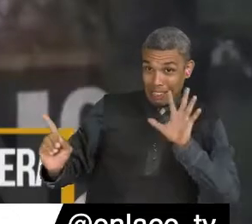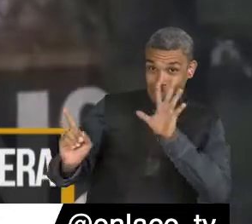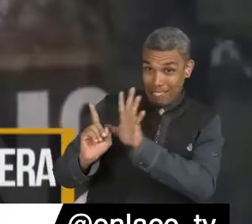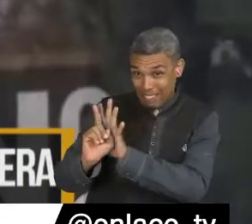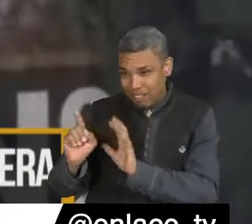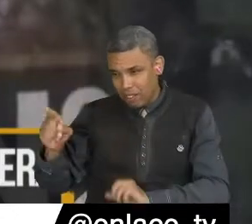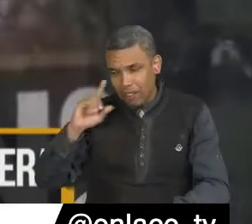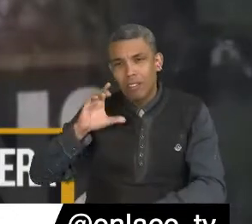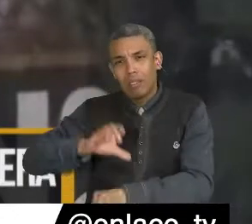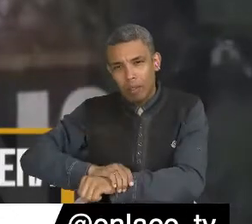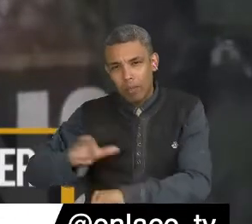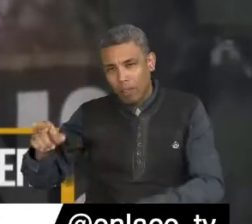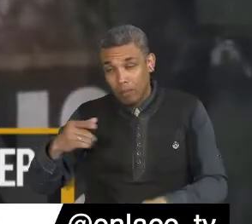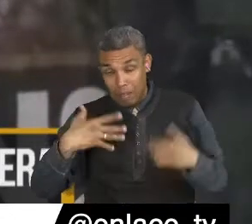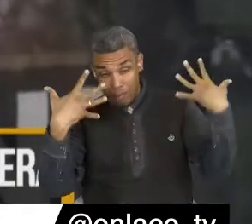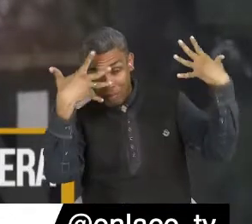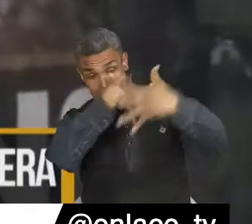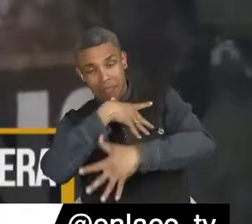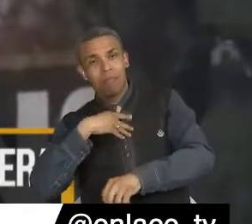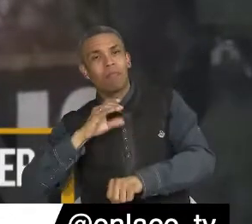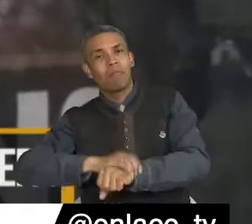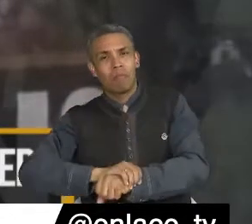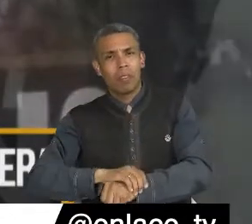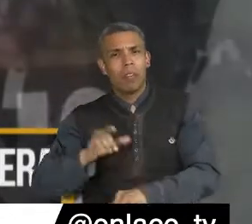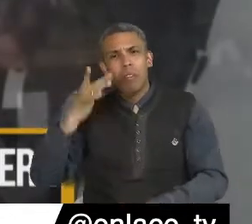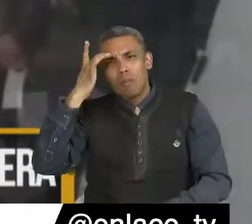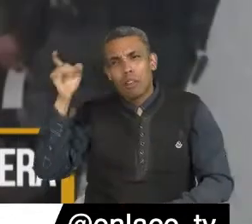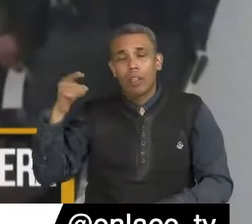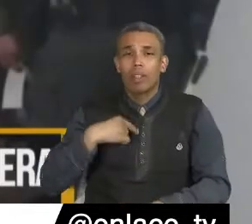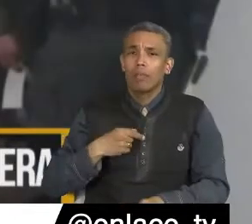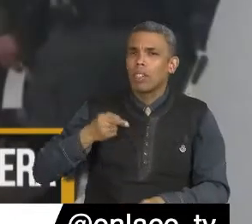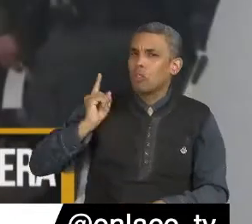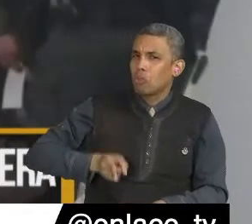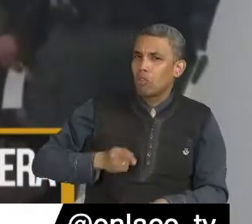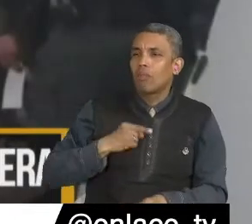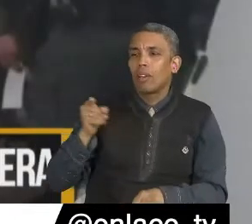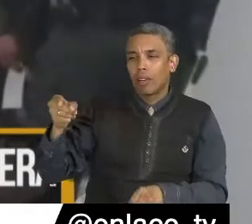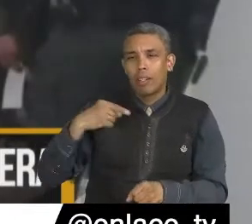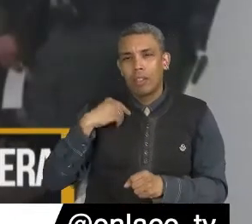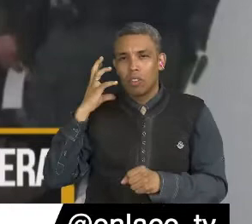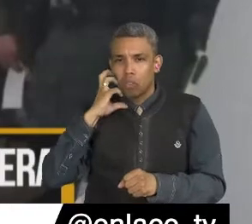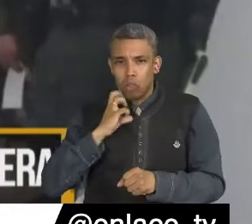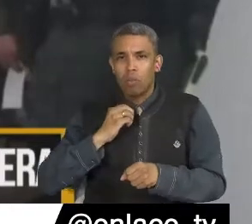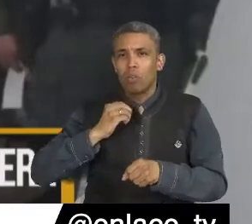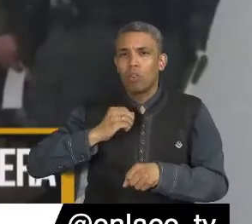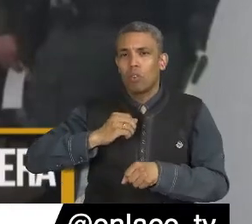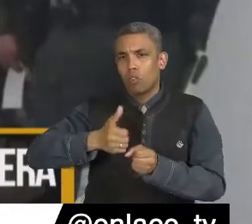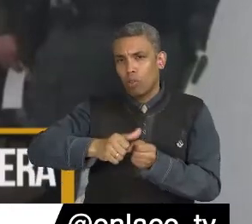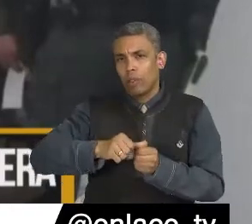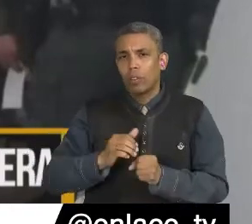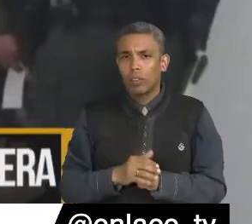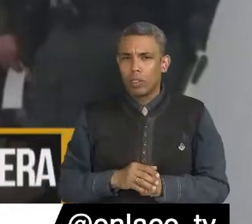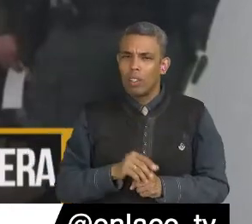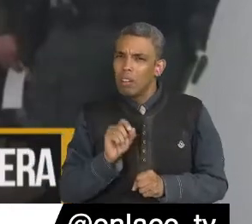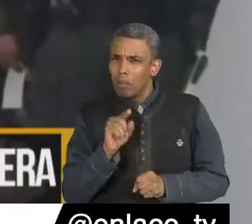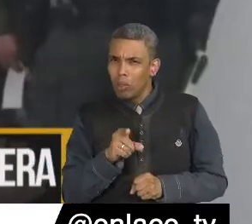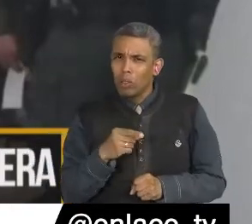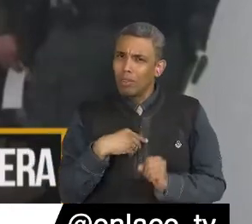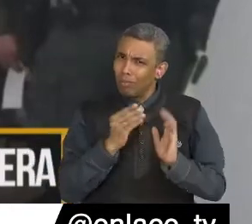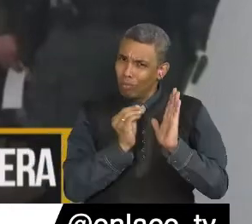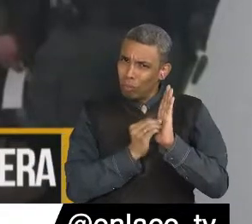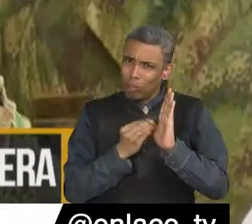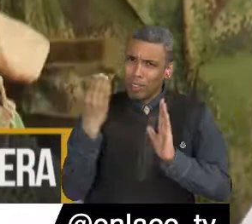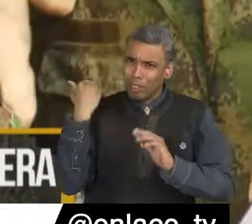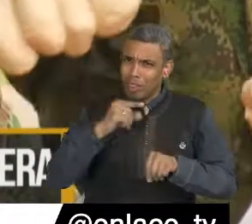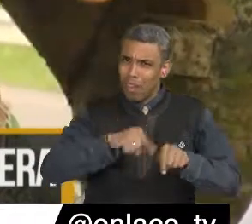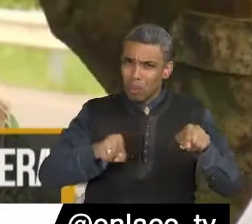Robo a la infraestructura de Ecopetrol. ¿Esos delitos son muy frecuentes en esta zona? Claro, sí, son muy frecuentes. Hay